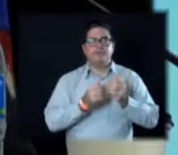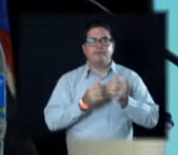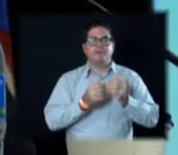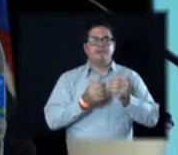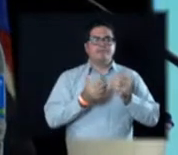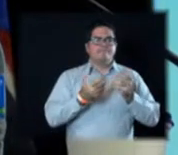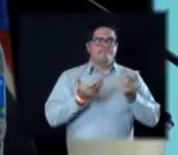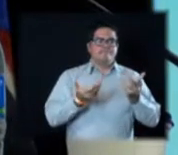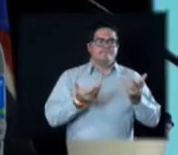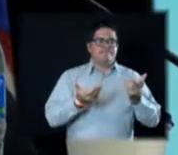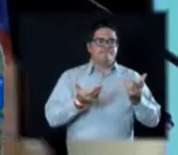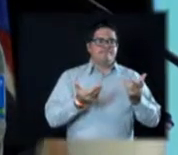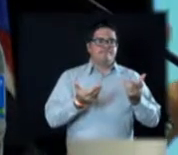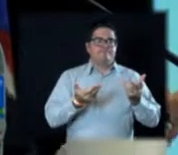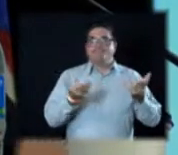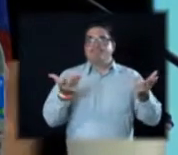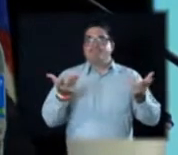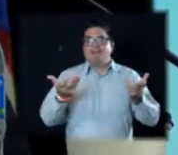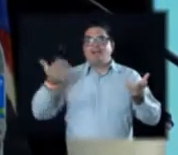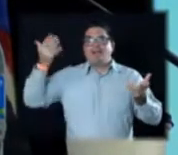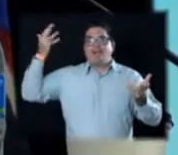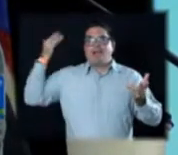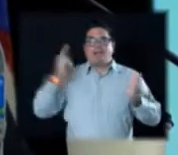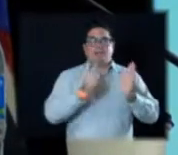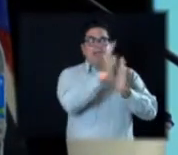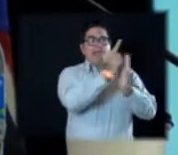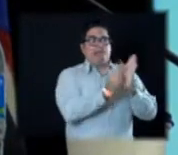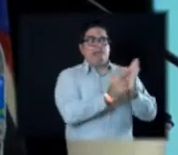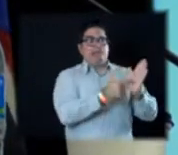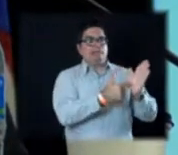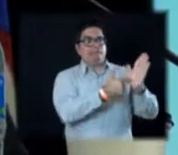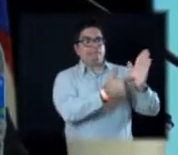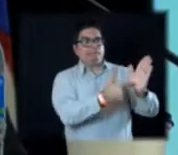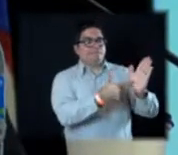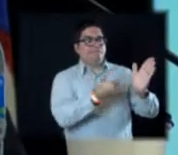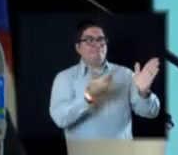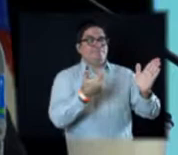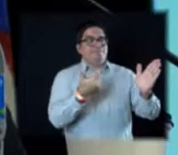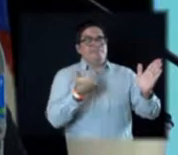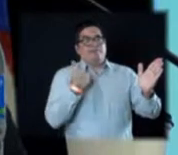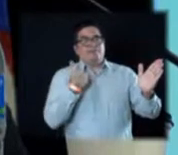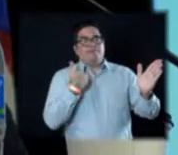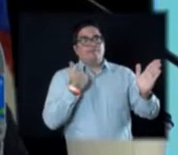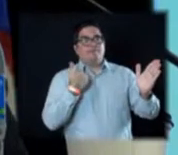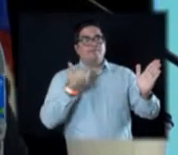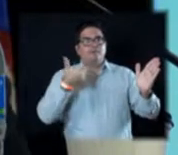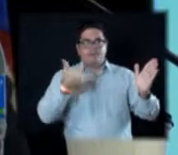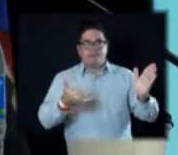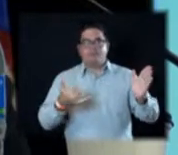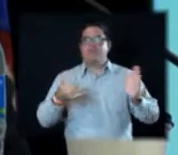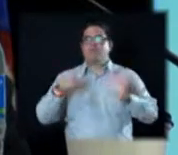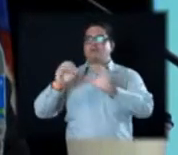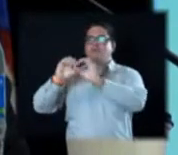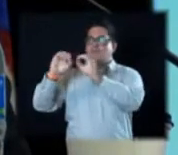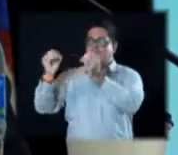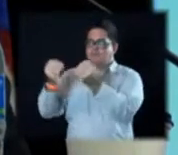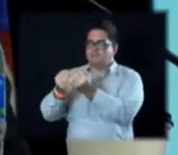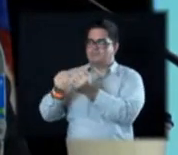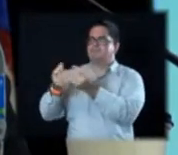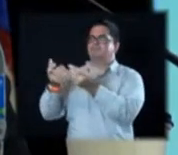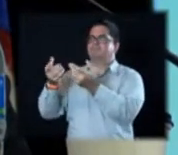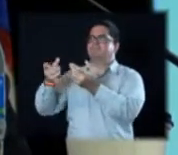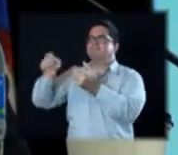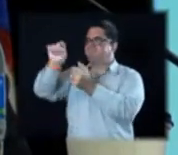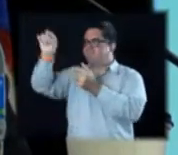el marco legal que no estaba disponible para administraciones pasadas, para centralizar en una agencia